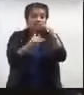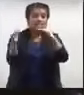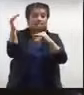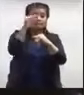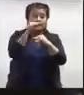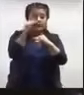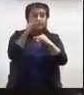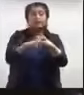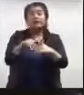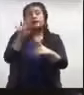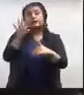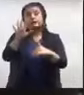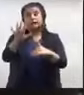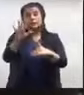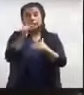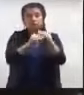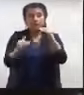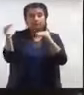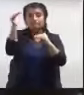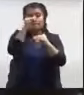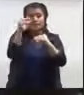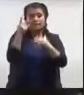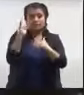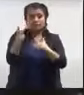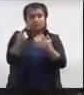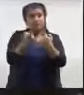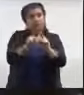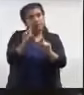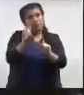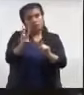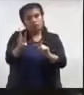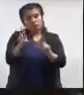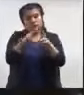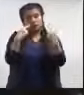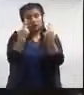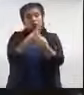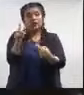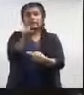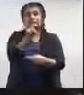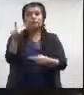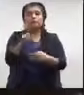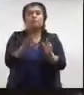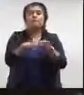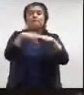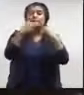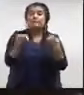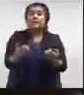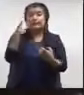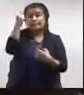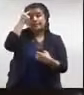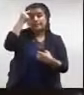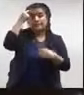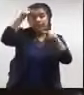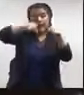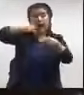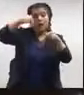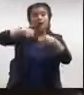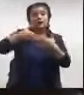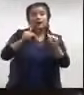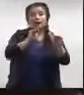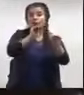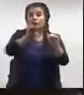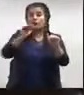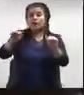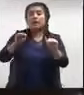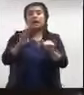dos, cinco es más de dos, pero no dos. Entonces, compañeros, pensar ahorita en convocar a